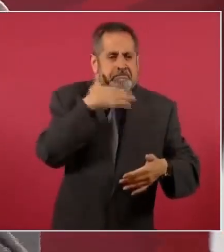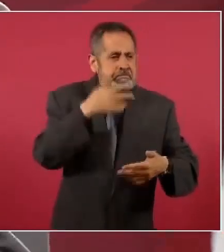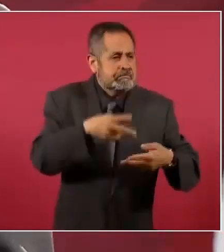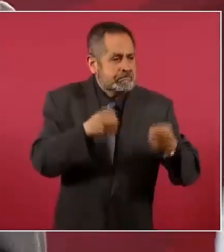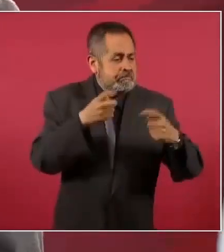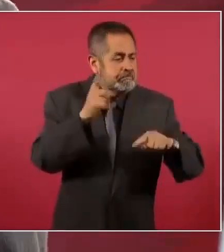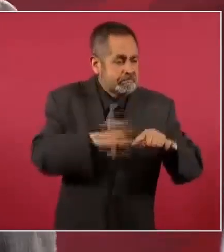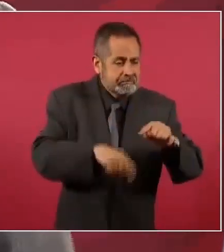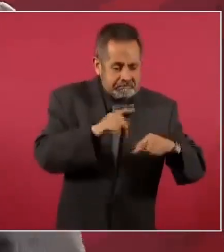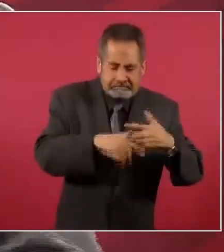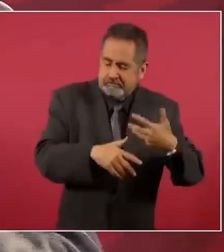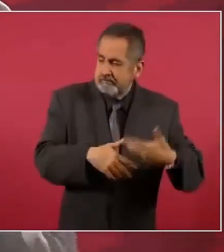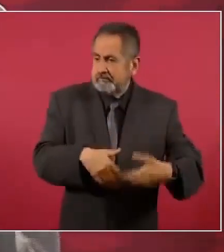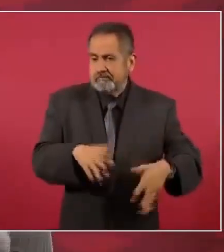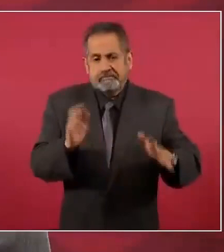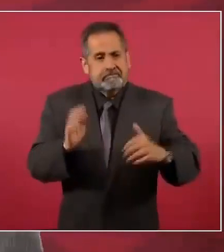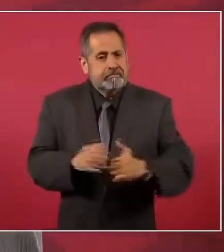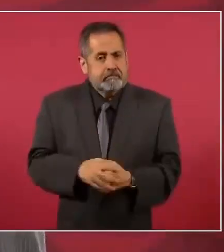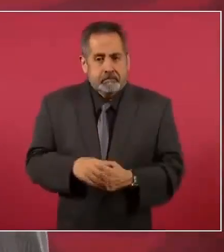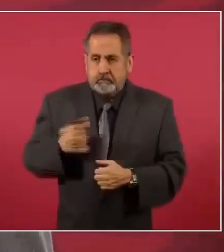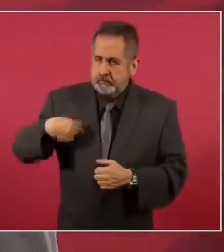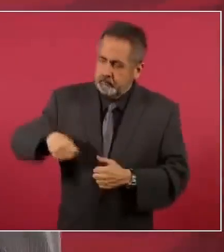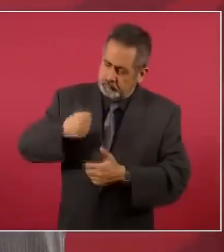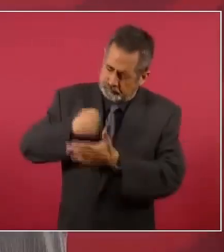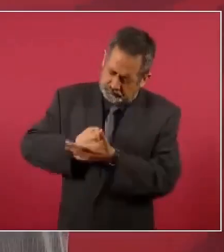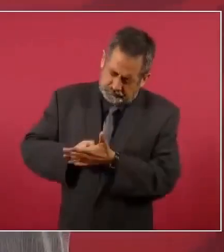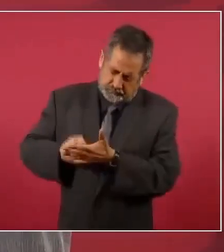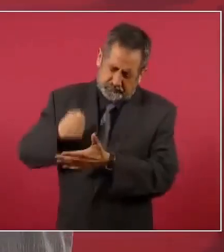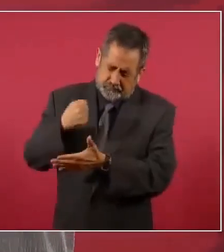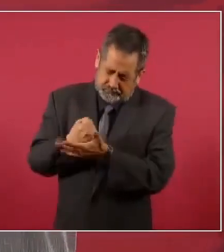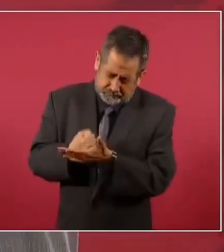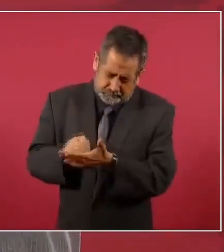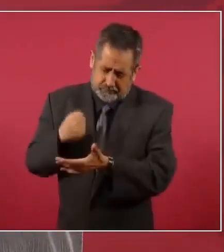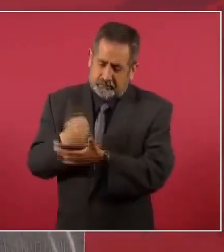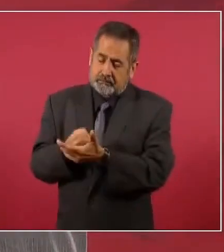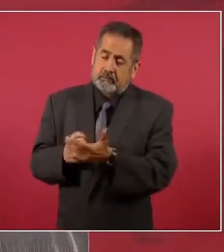y nos ha costado muchísimo.